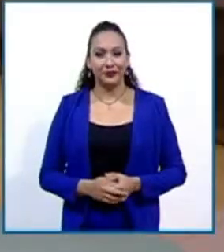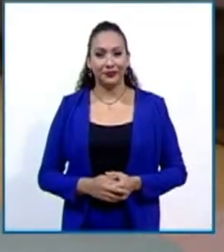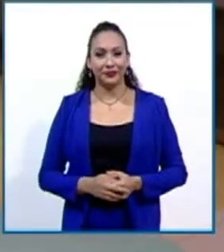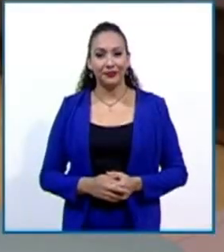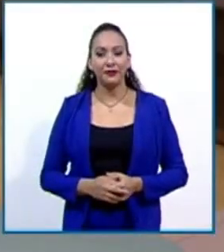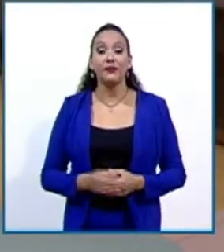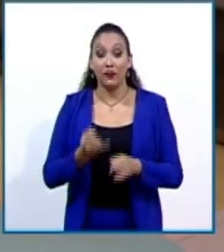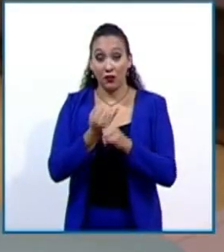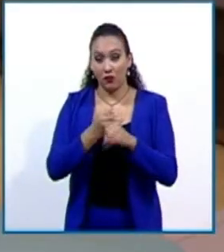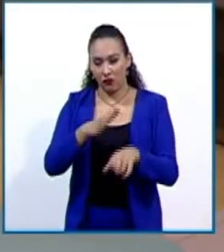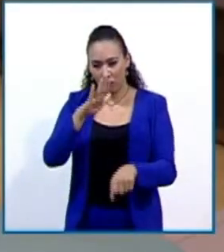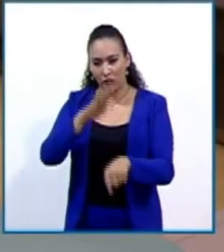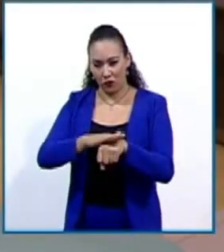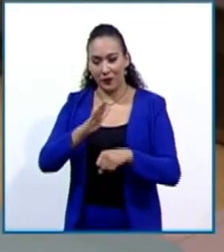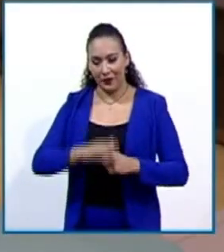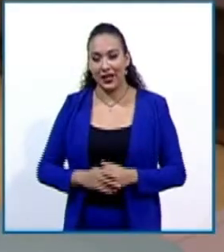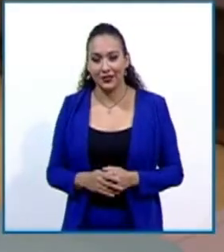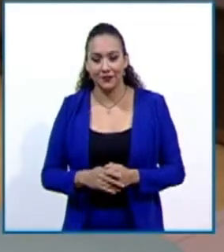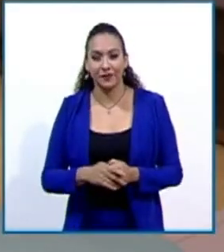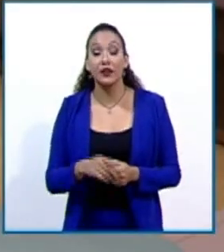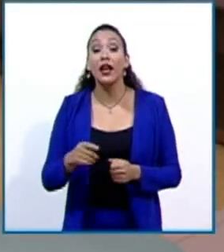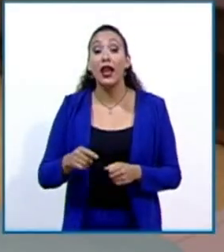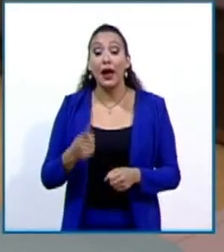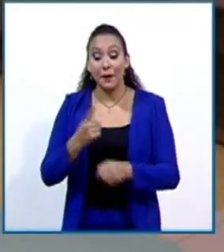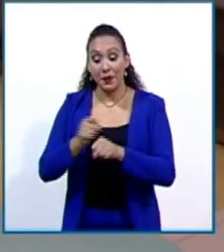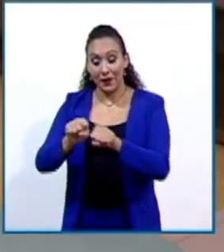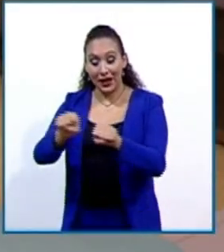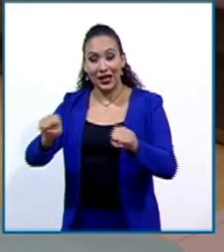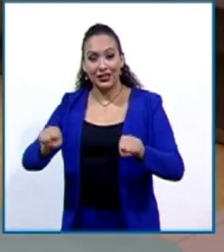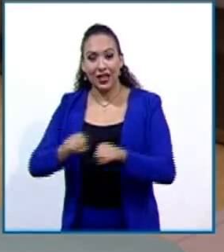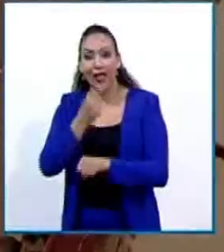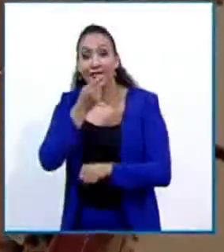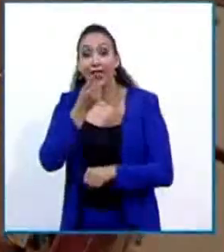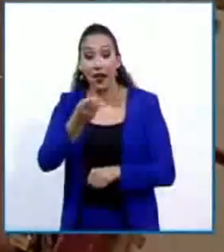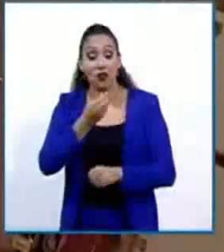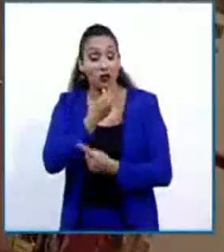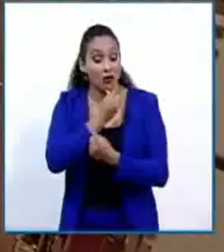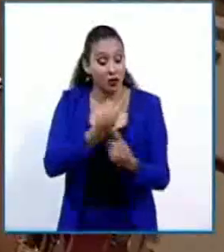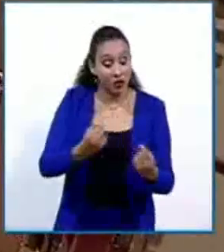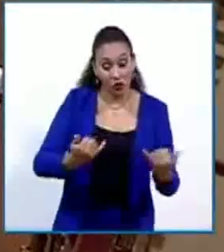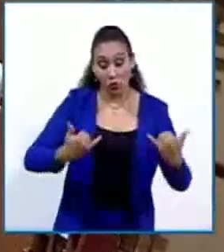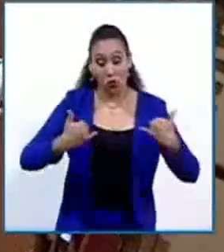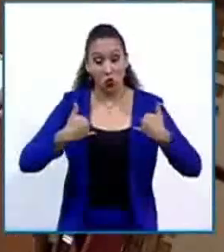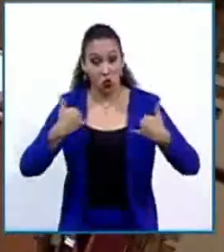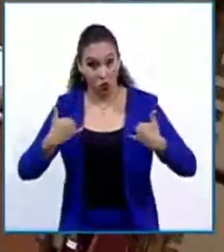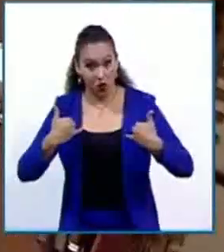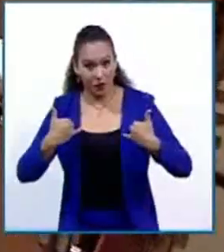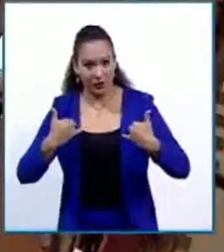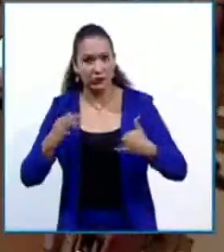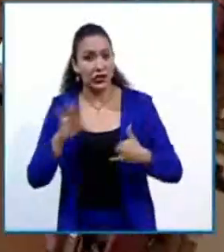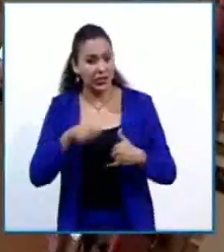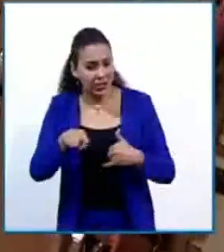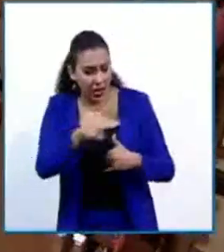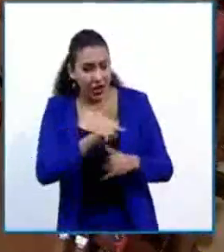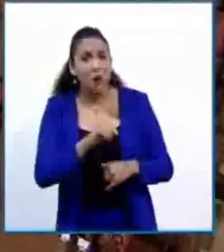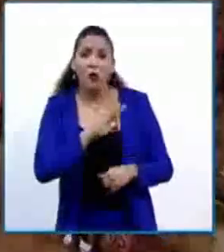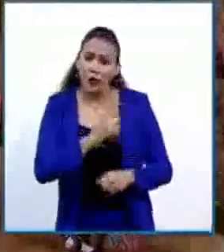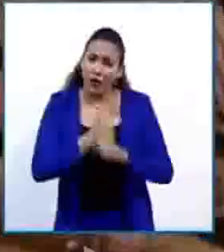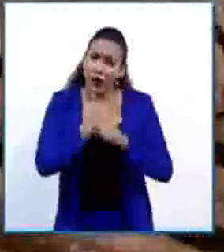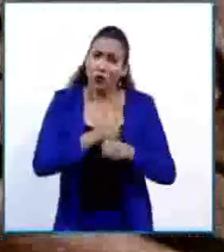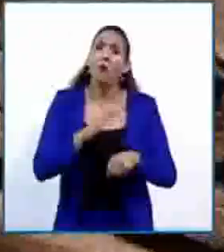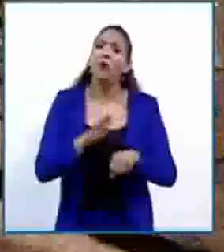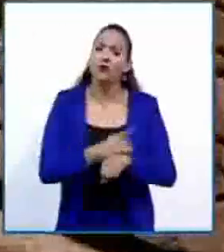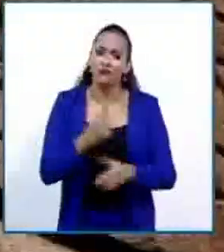En más información, la primera sala de la Corte determinó que niñas, niños y adolescentes pueden ser víctimas de violencia de género o